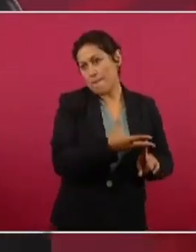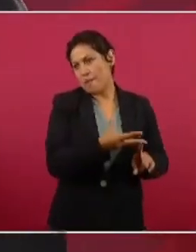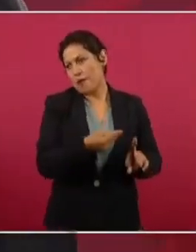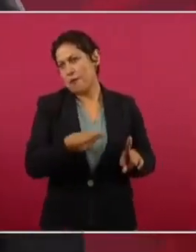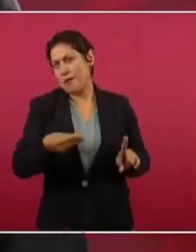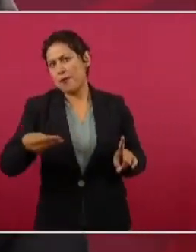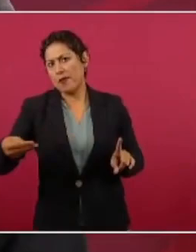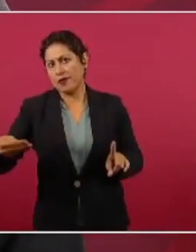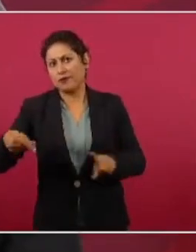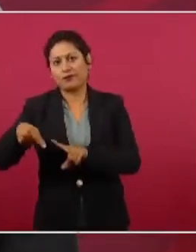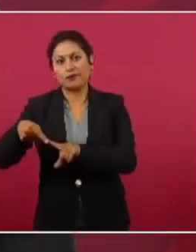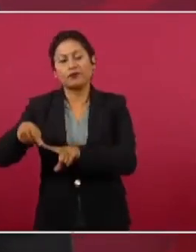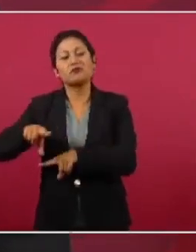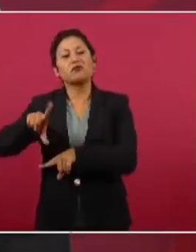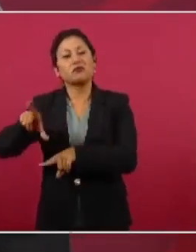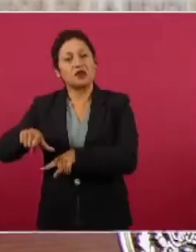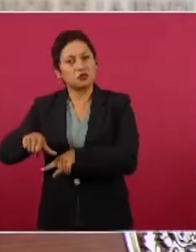continuó